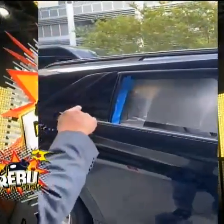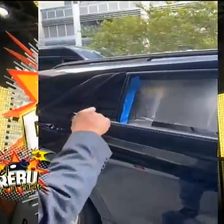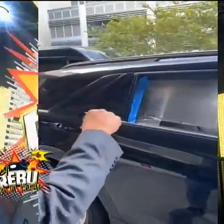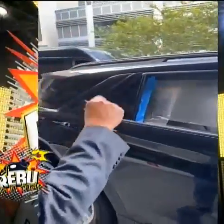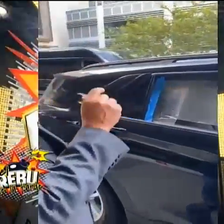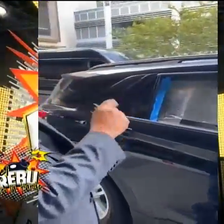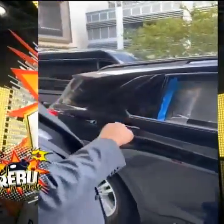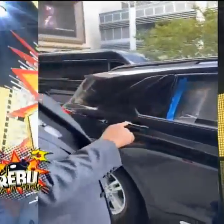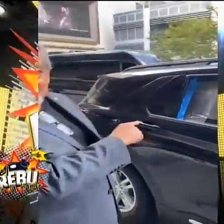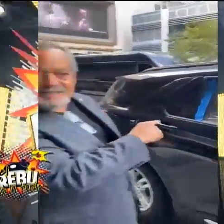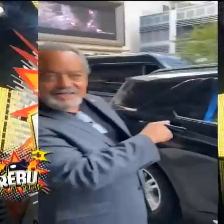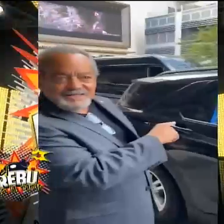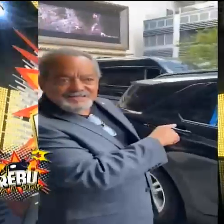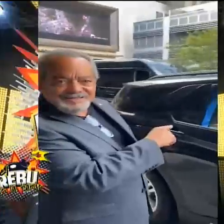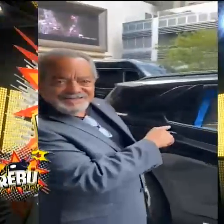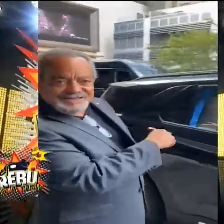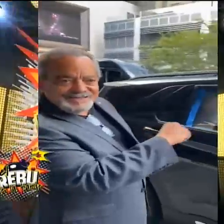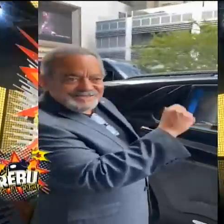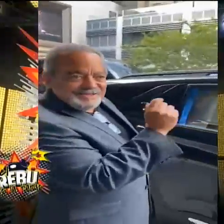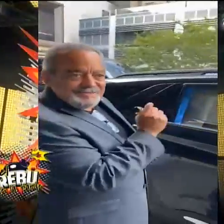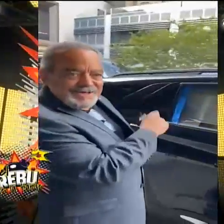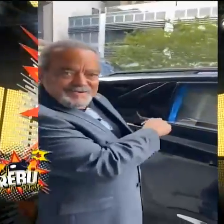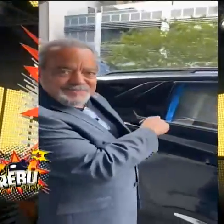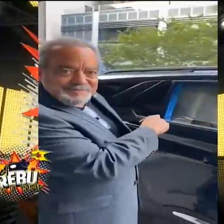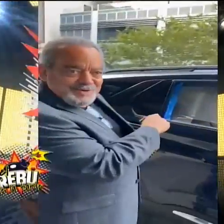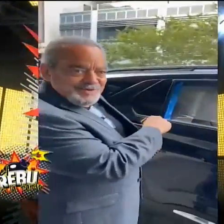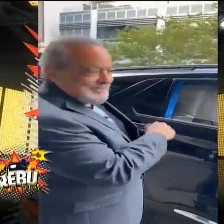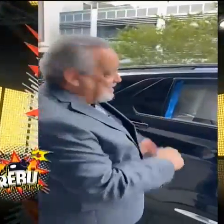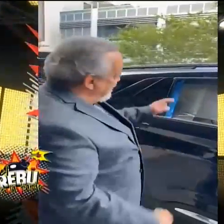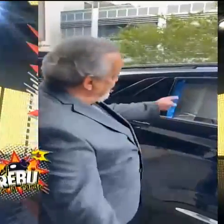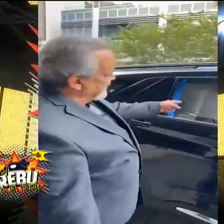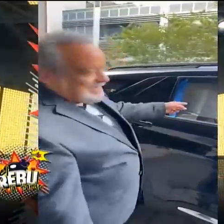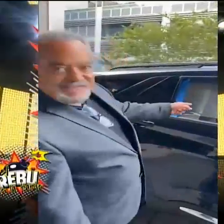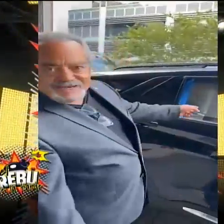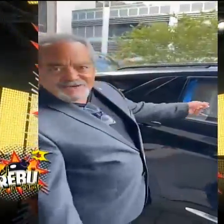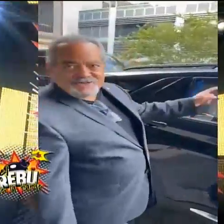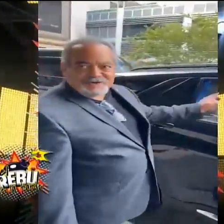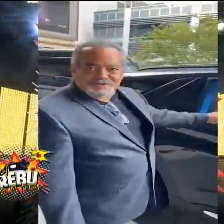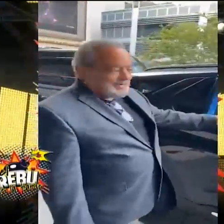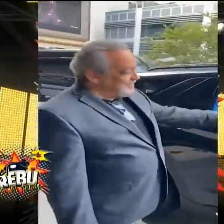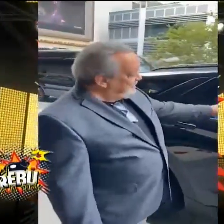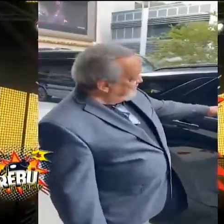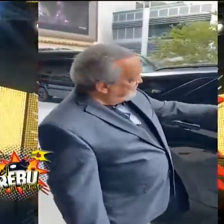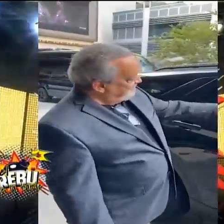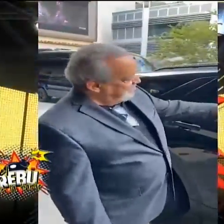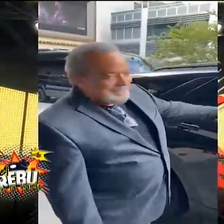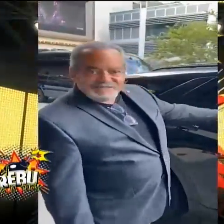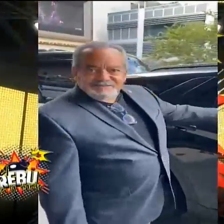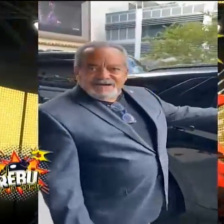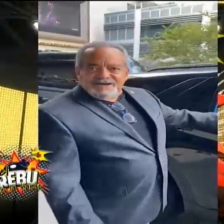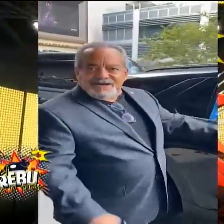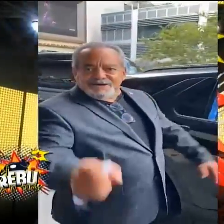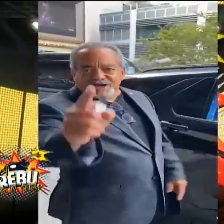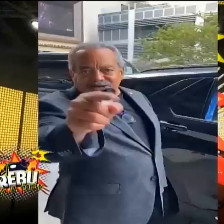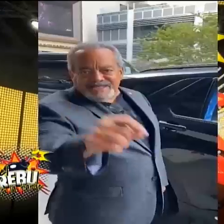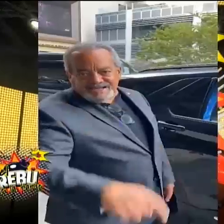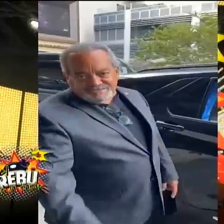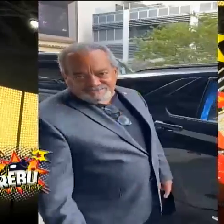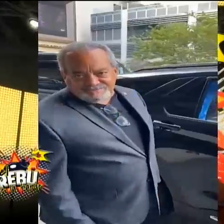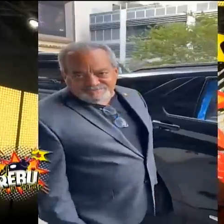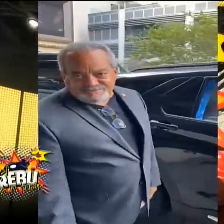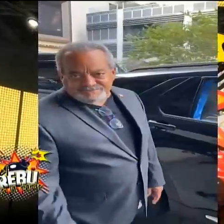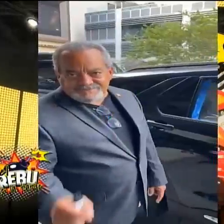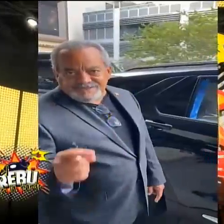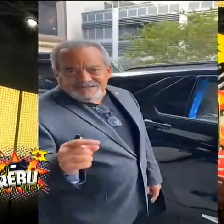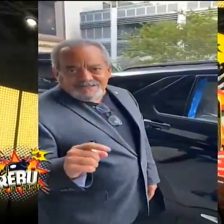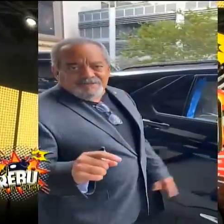la ventana, se llevaron el maletín, se llevaron el pasaporte, se llevaron la chequera, lo llevaron, míralo ahí. Para que vengan, no era más allá.